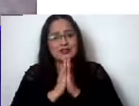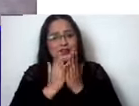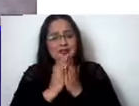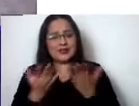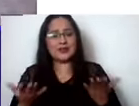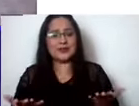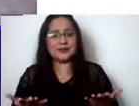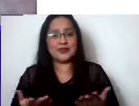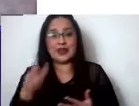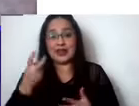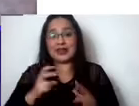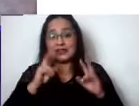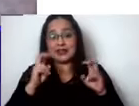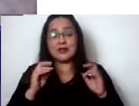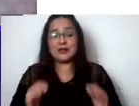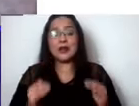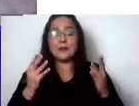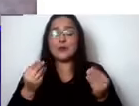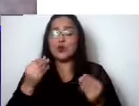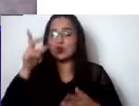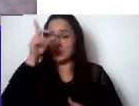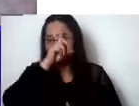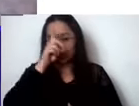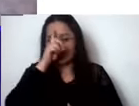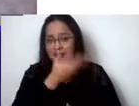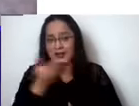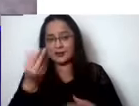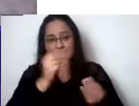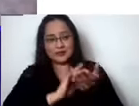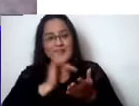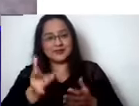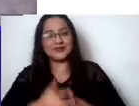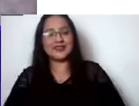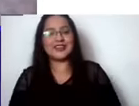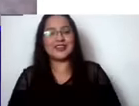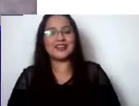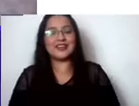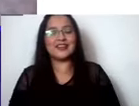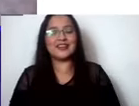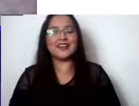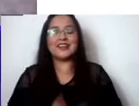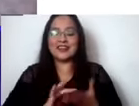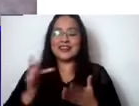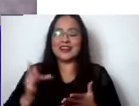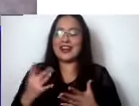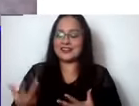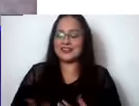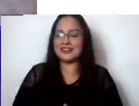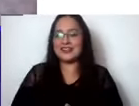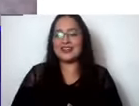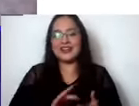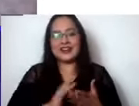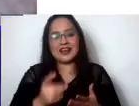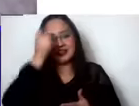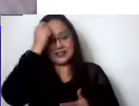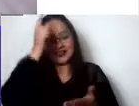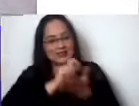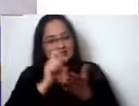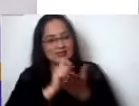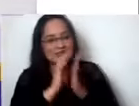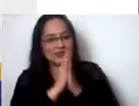es altamente recomendable. Muchas gracias por estar con nosotros y por escribir tu libro,